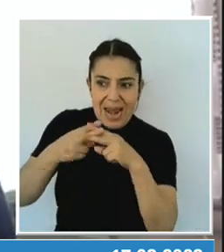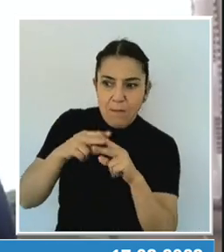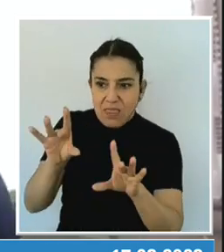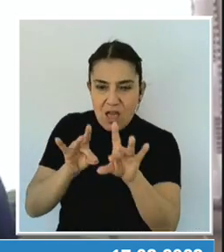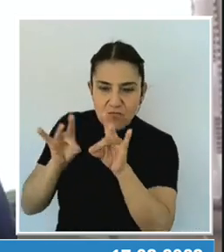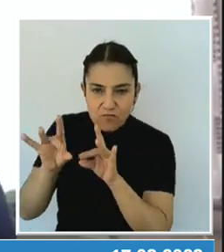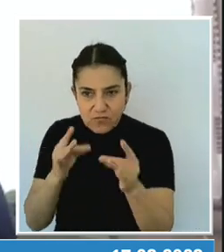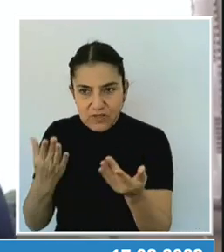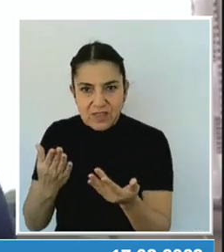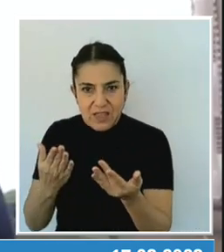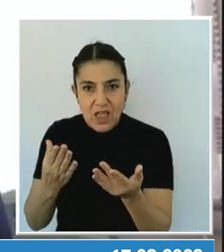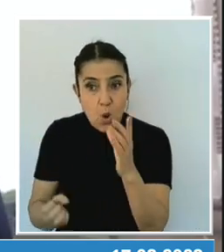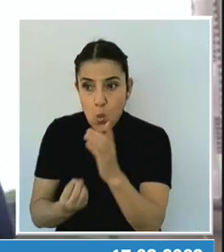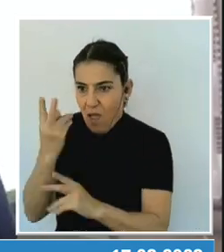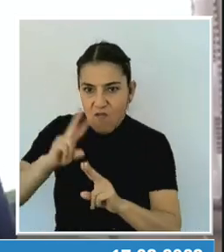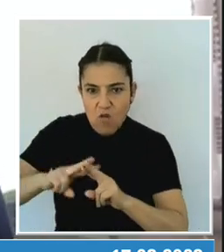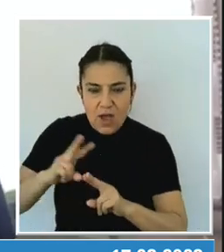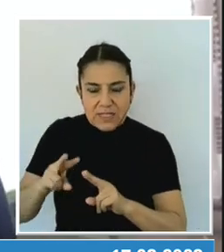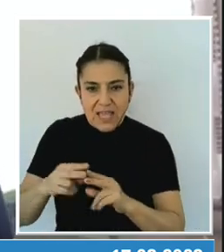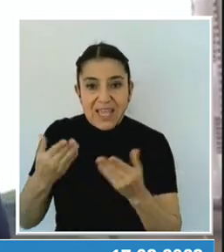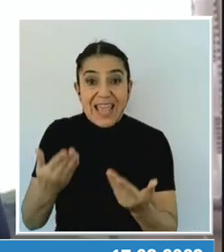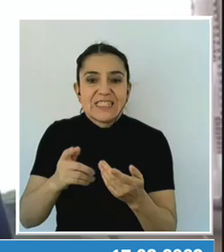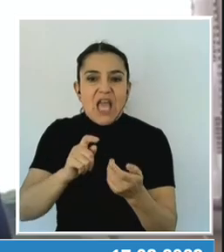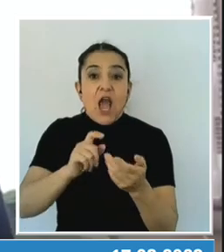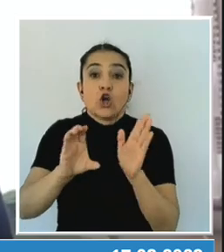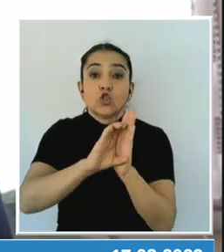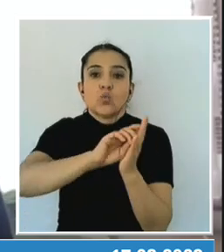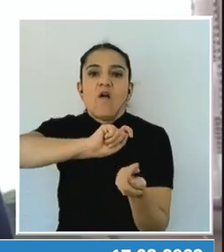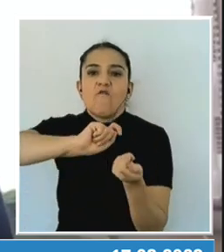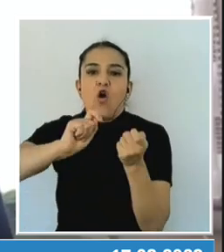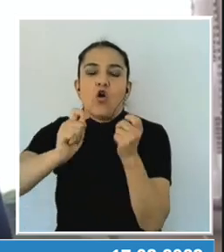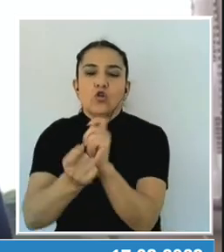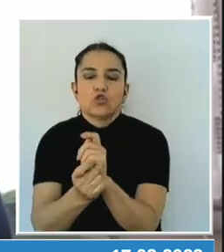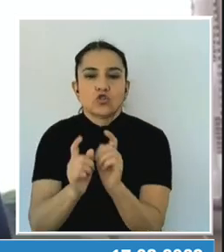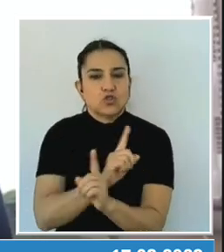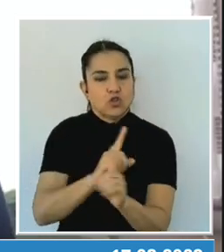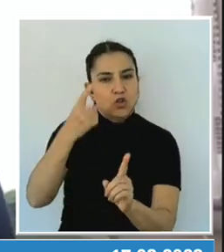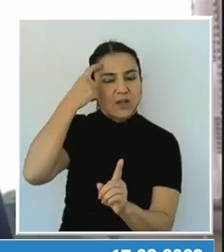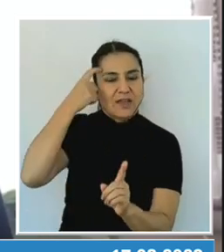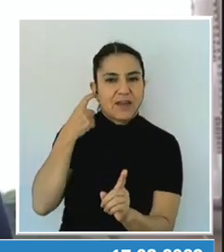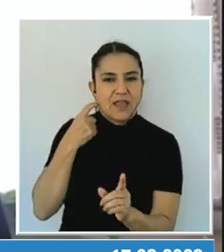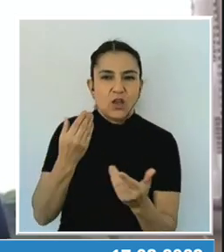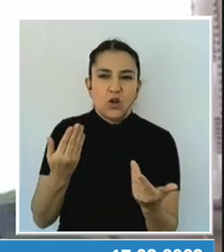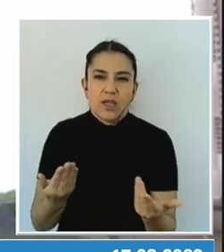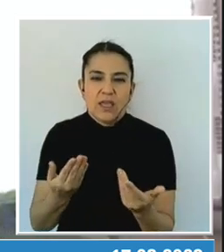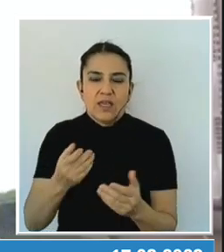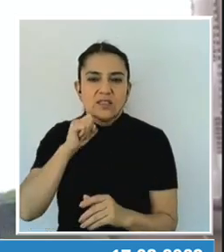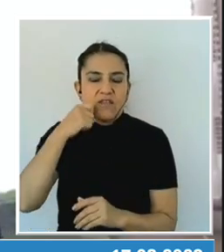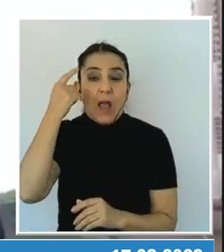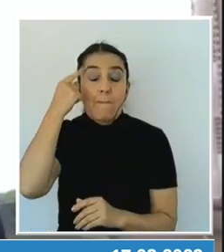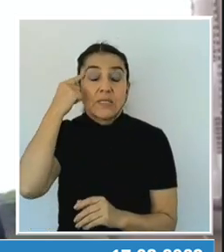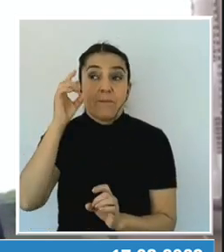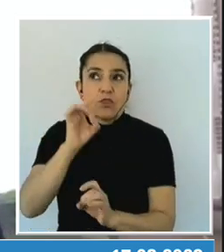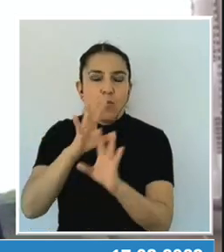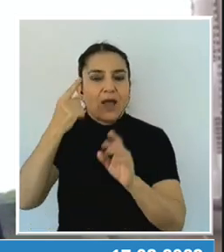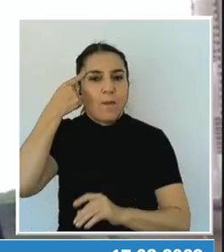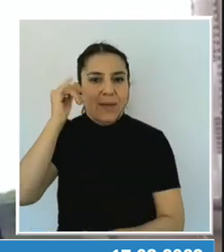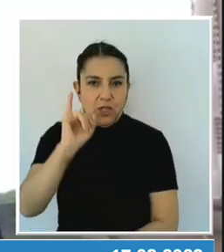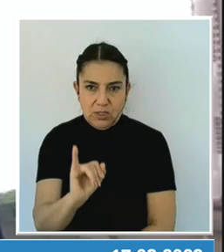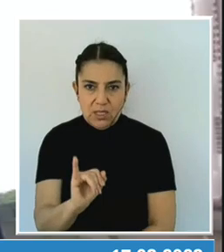la evolución del constitucionalismo. Yo no creo que eso suponga pensamiento mágico, pero sí